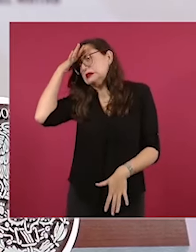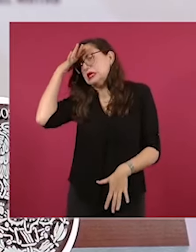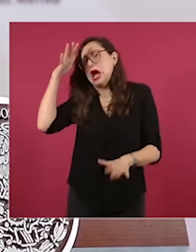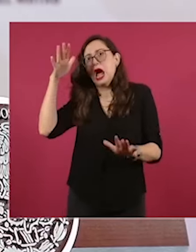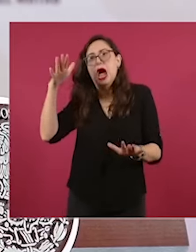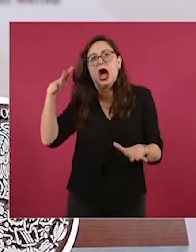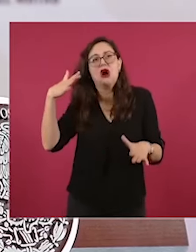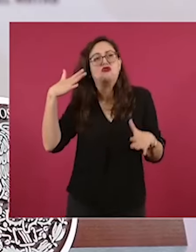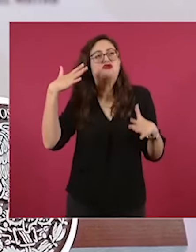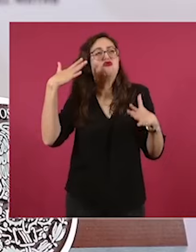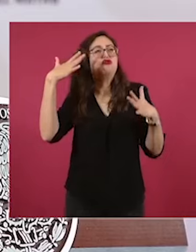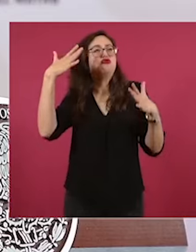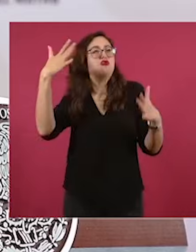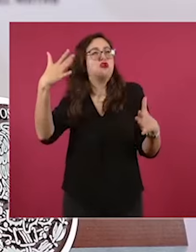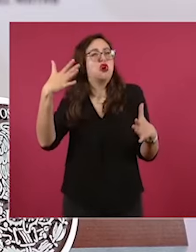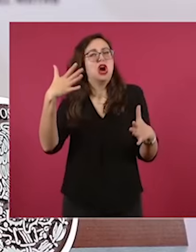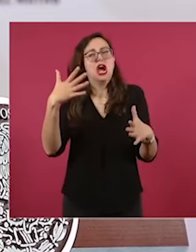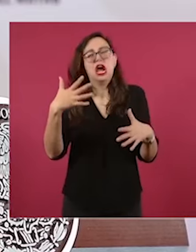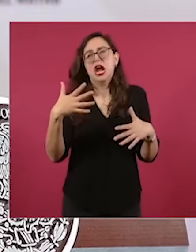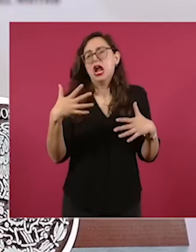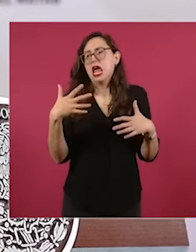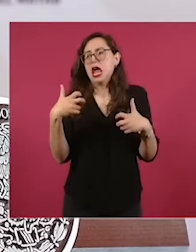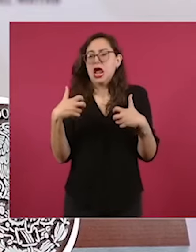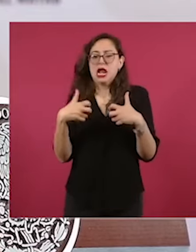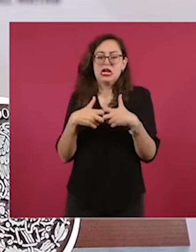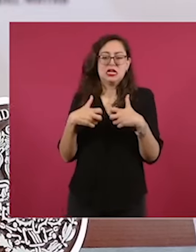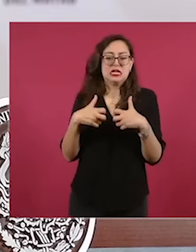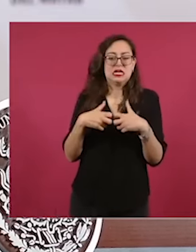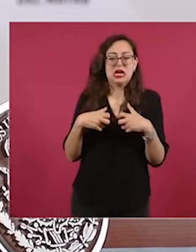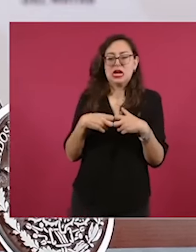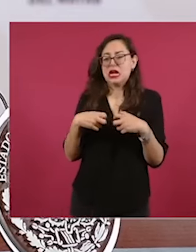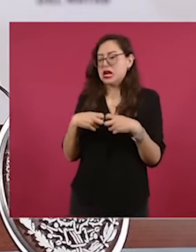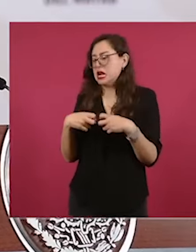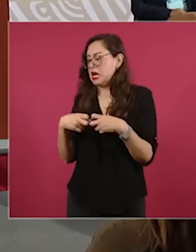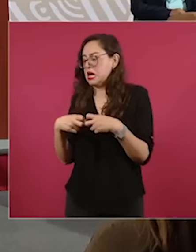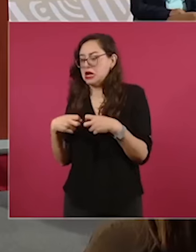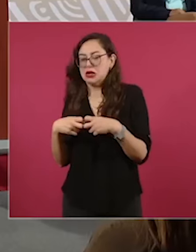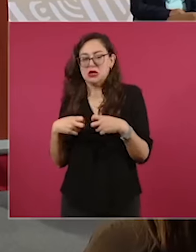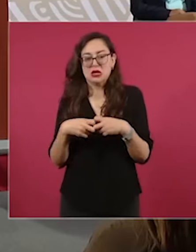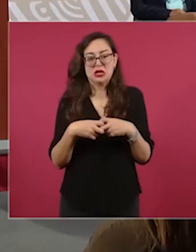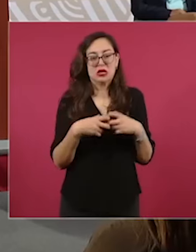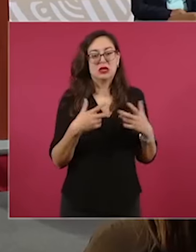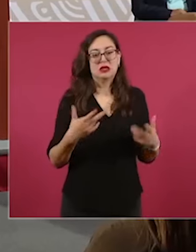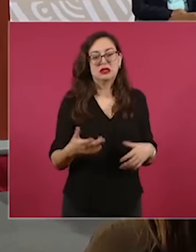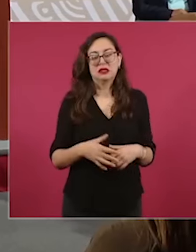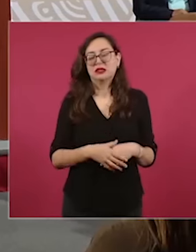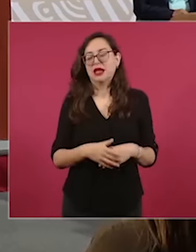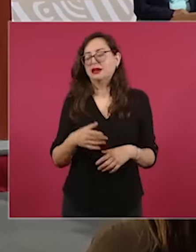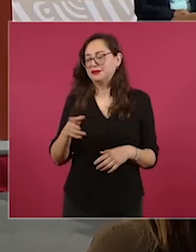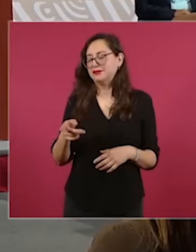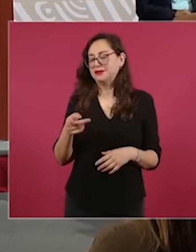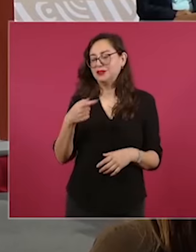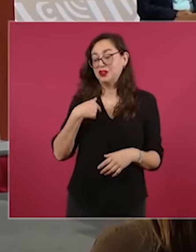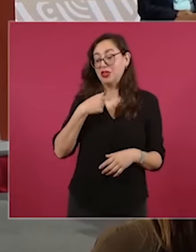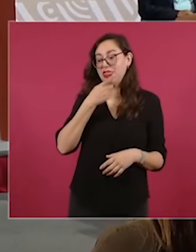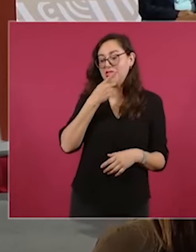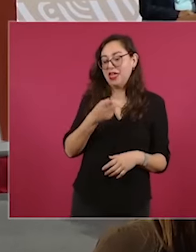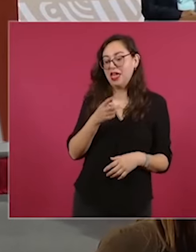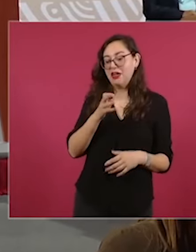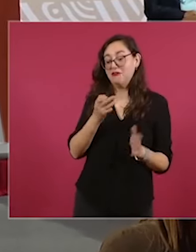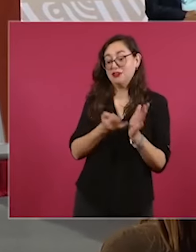no hay motivos para preocuparse y reiteró su felicitación a los legisladores por su esfuerzo en limpiar de corrupción al Poder